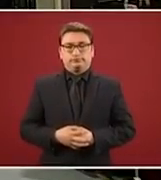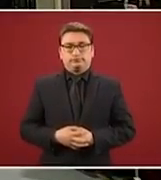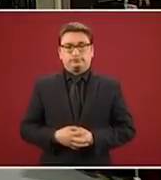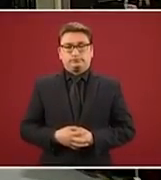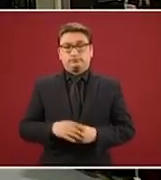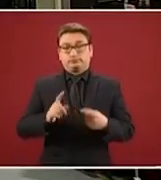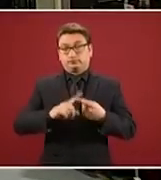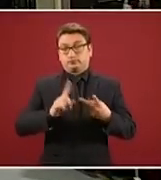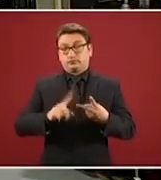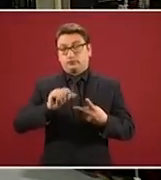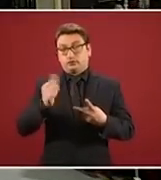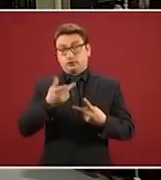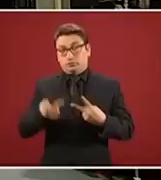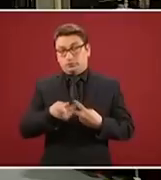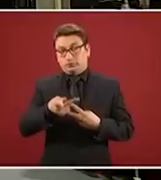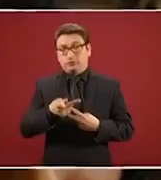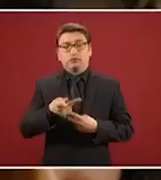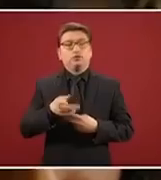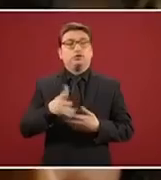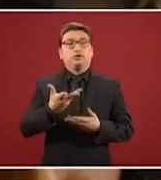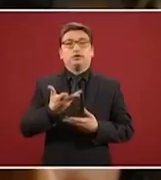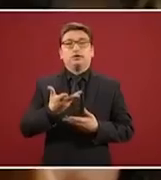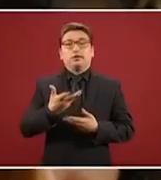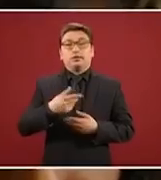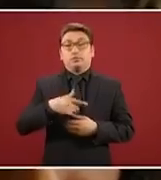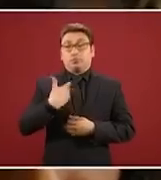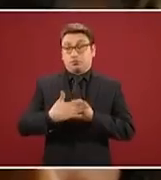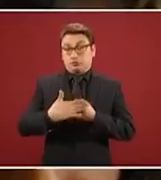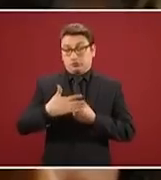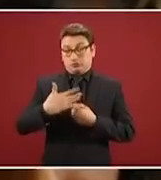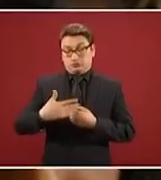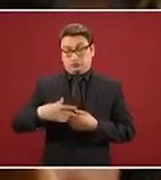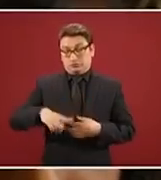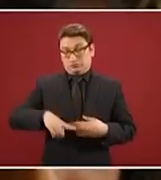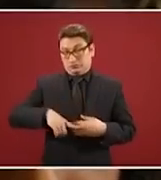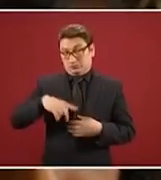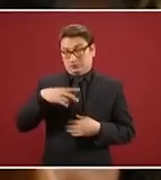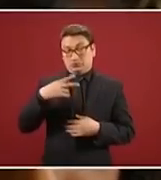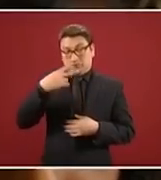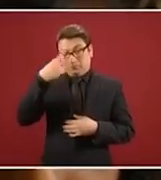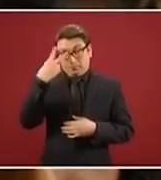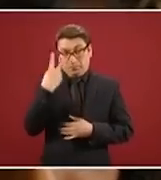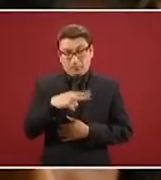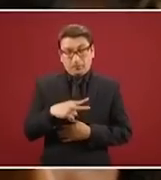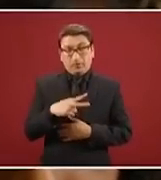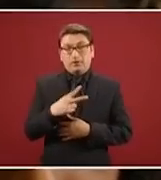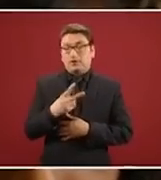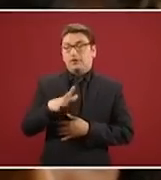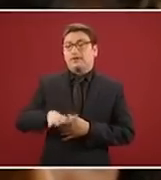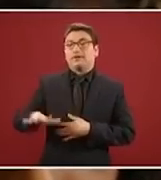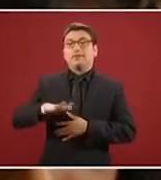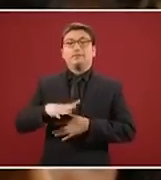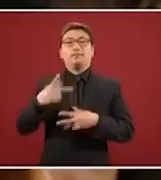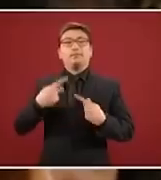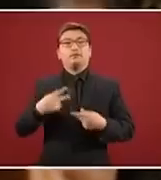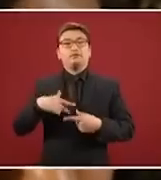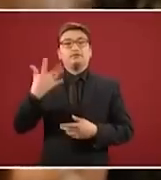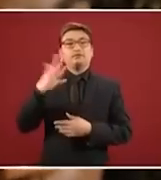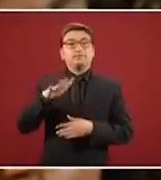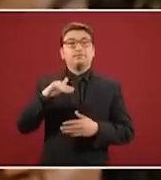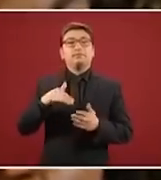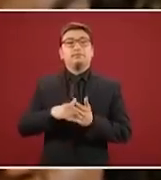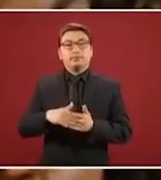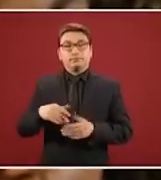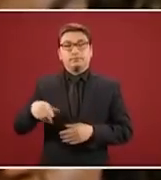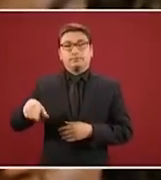la pregunta que le había hecho sobre cuáles son las medidas que tomaría el gobierno mexicano por los 10 mil compatriotas en caso de que